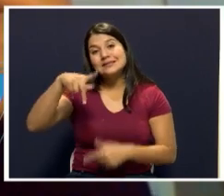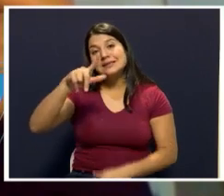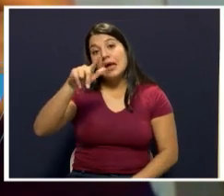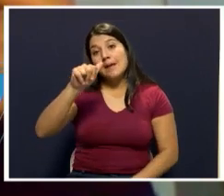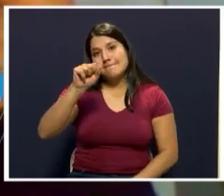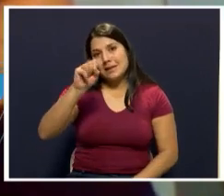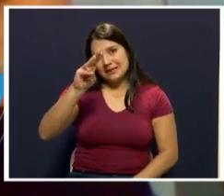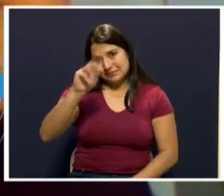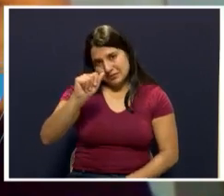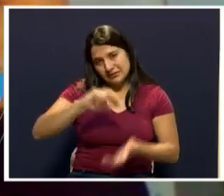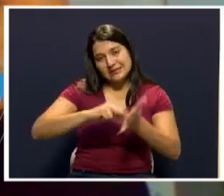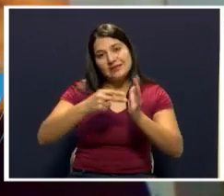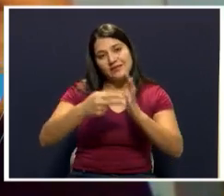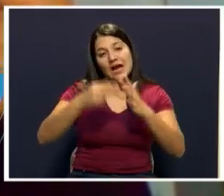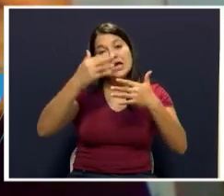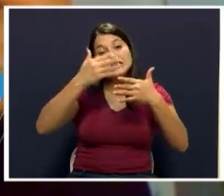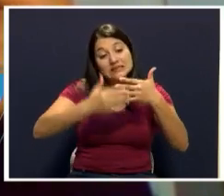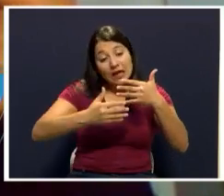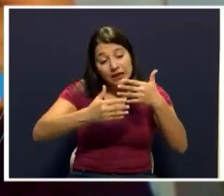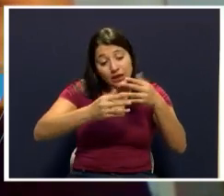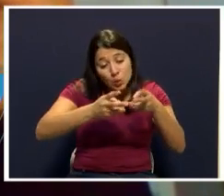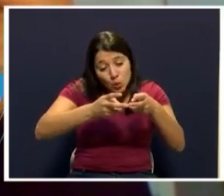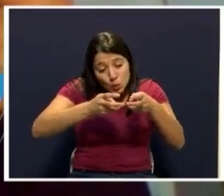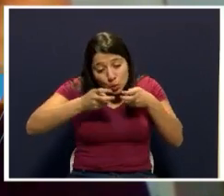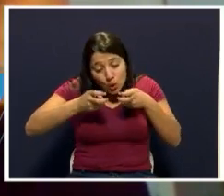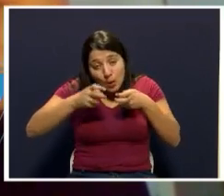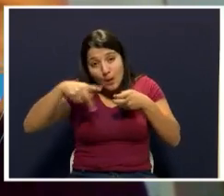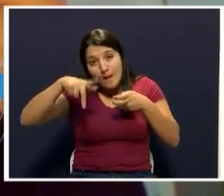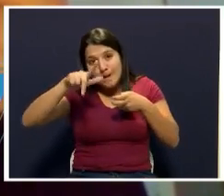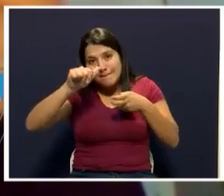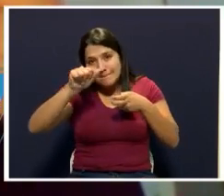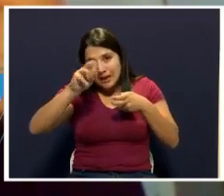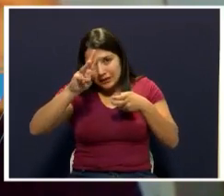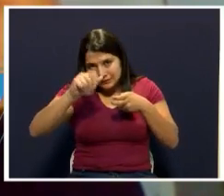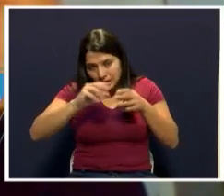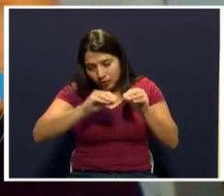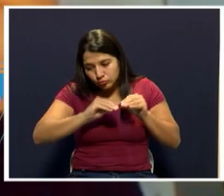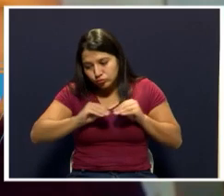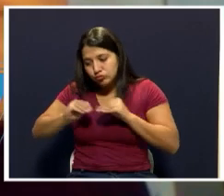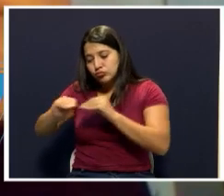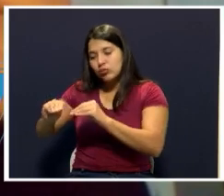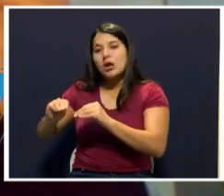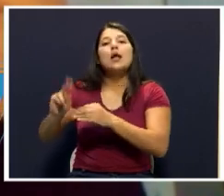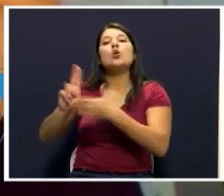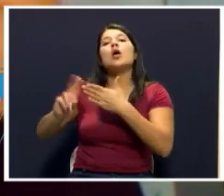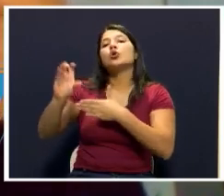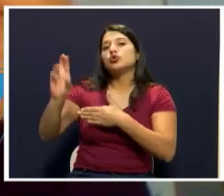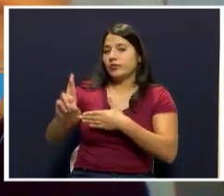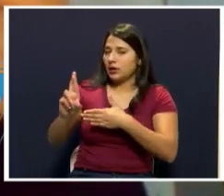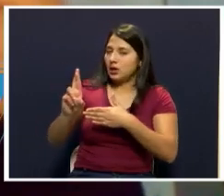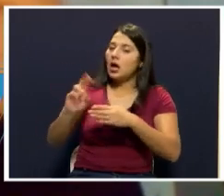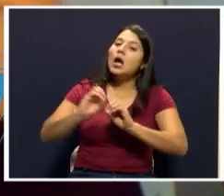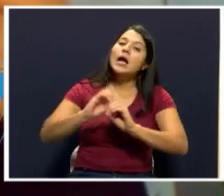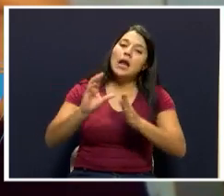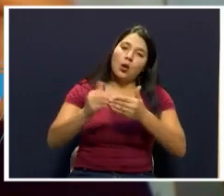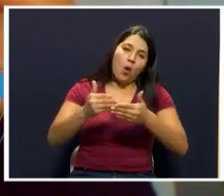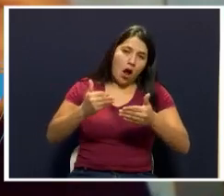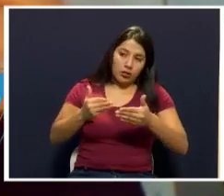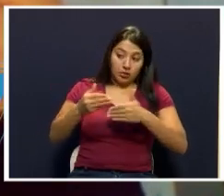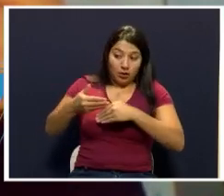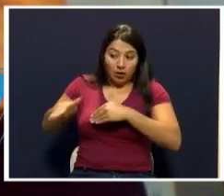Picado. Previamente hay que hacerle un análisis para demostrar que no tiene virus, no solo coronavirus, sino otro tipo de virus, virus de